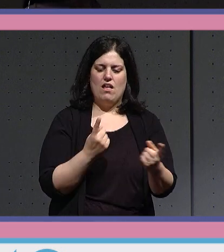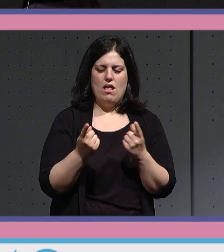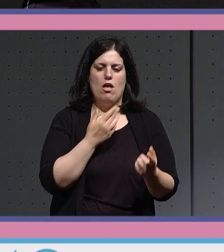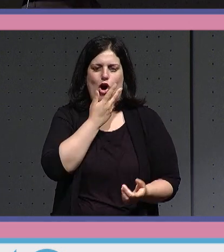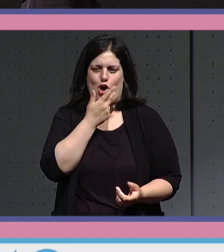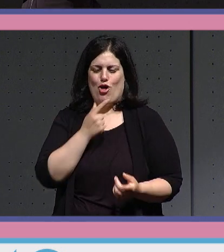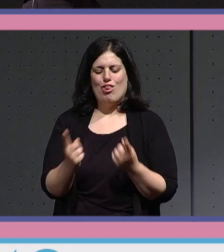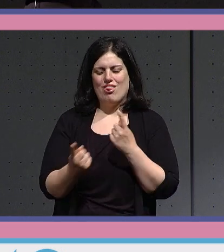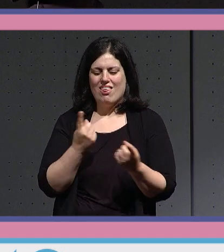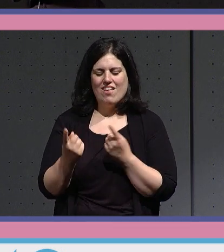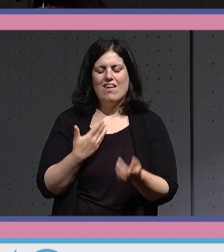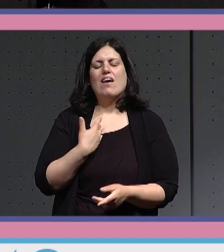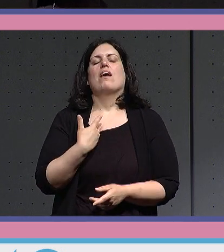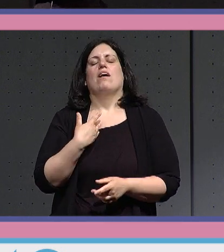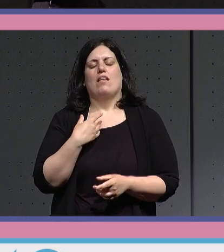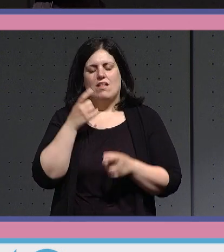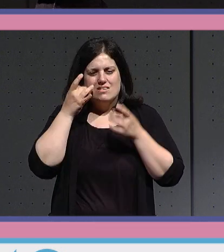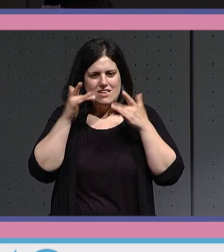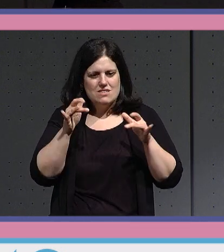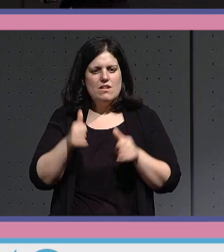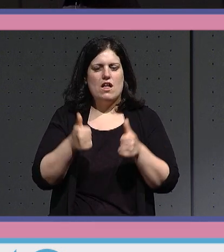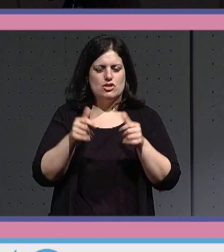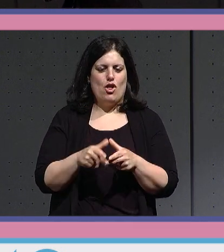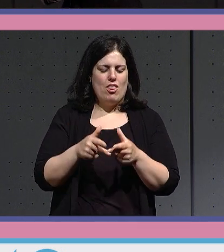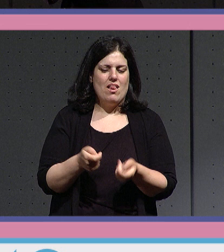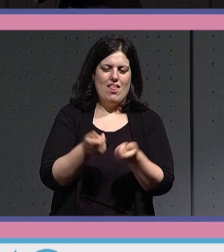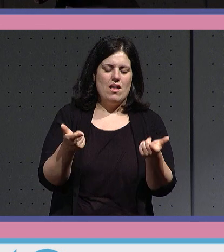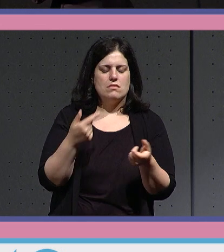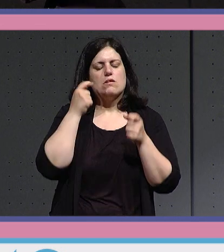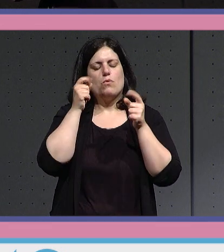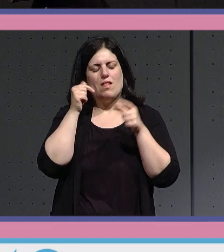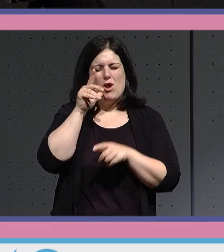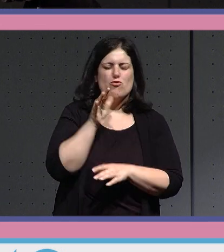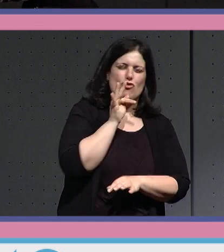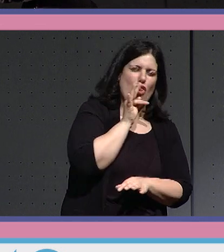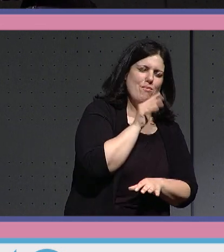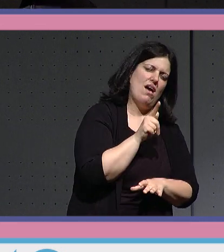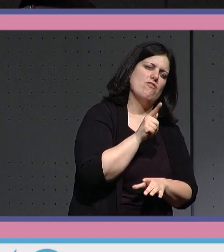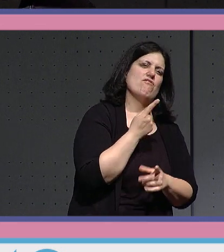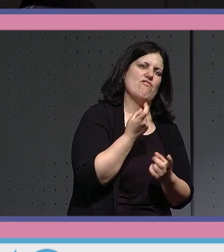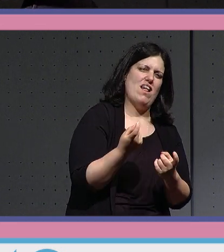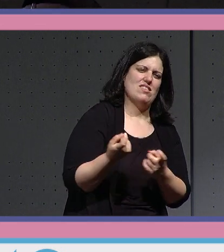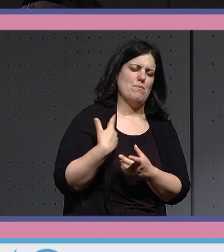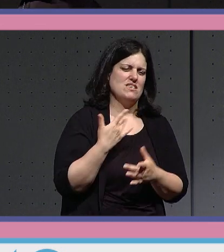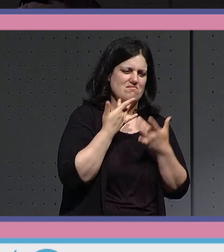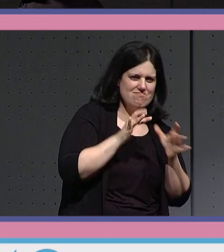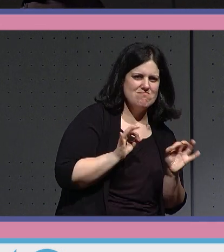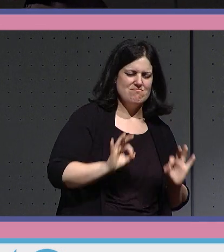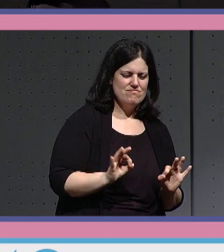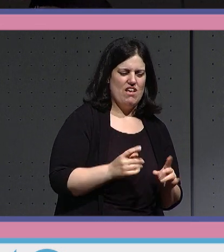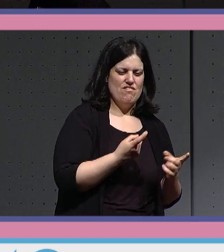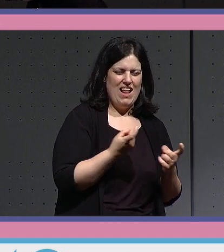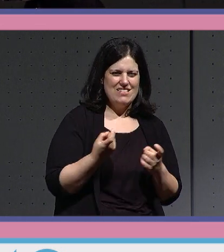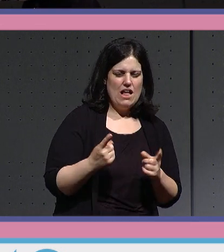estamos viendo en la prevalencia y en la sensibilidad social, las cosas no serán igual. Pero hoy por hoy no es nada fácil verlo. Y muchas veces nos pasa una cosa muy